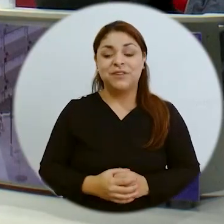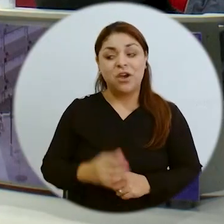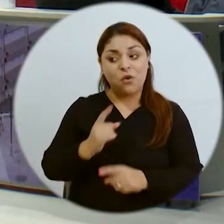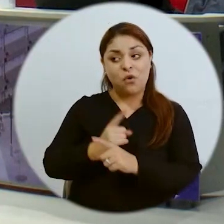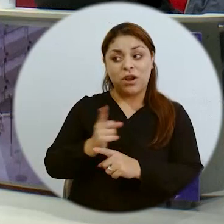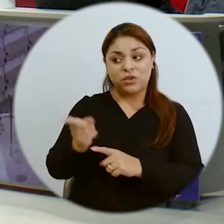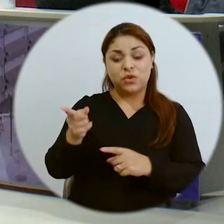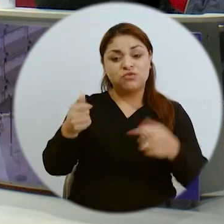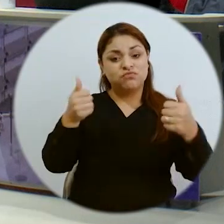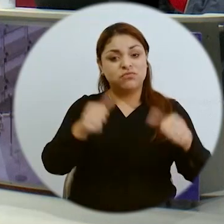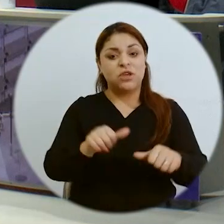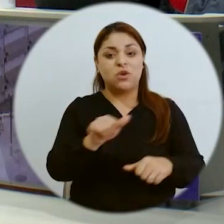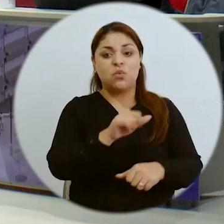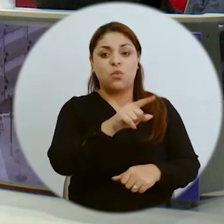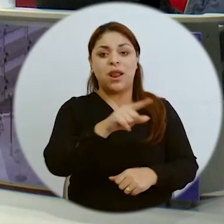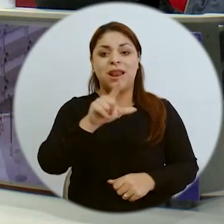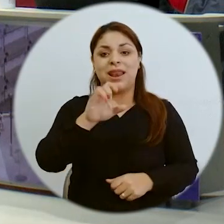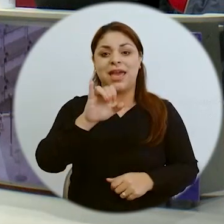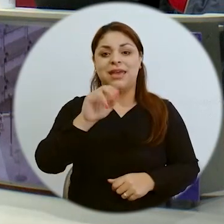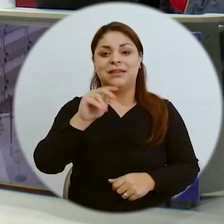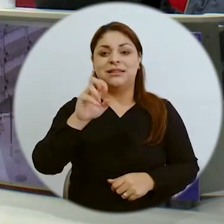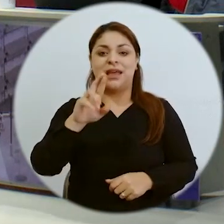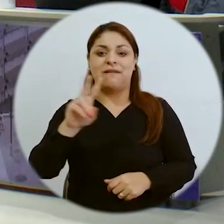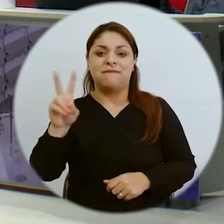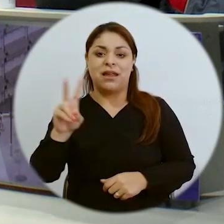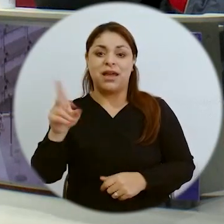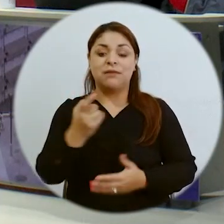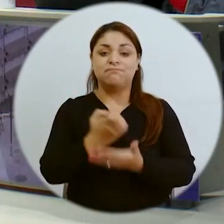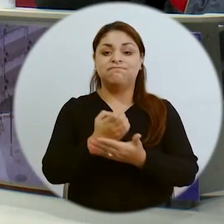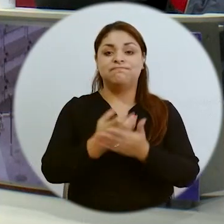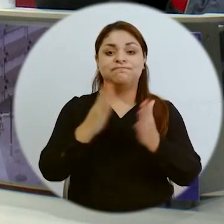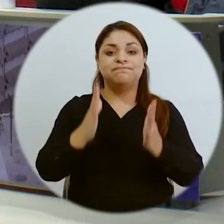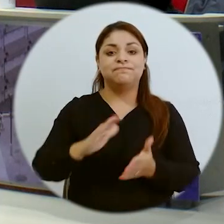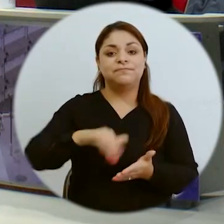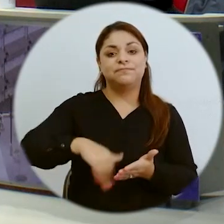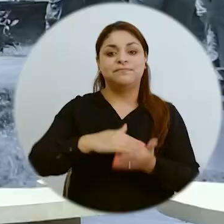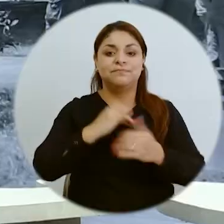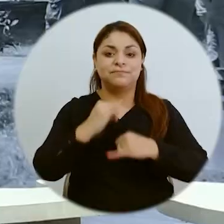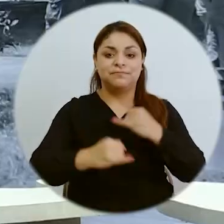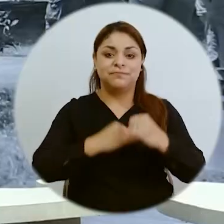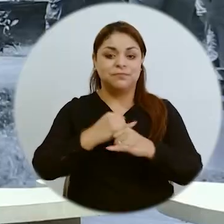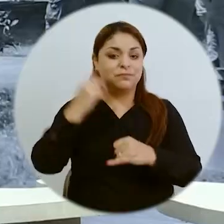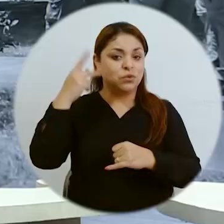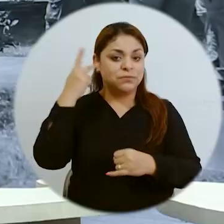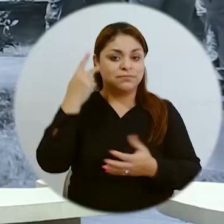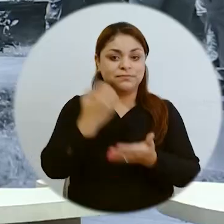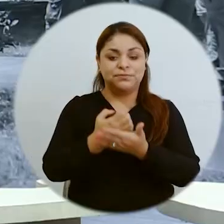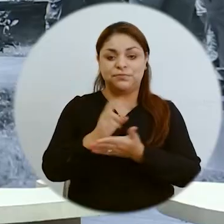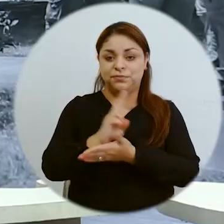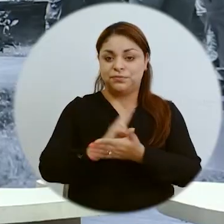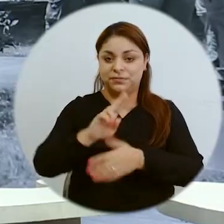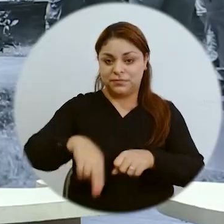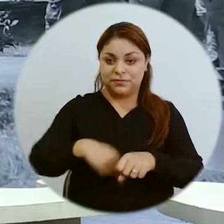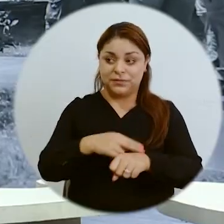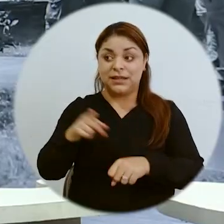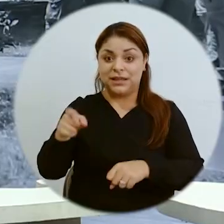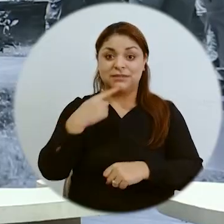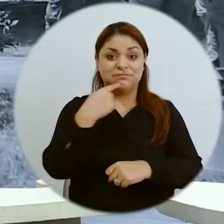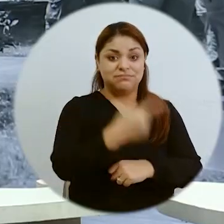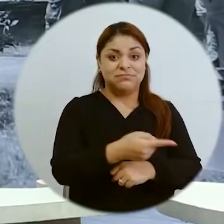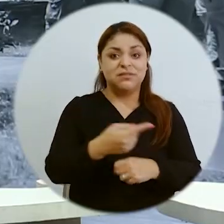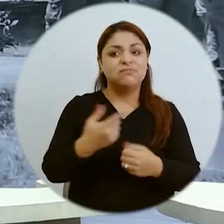tipo de préstamos también que están adquiriendo, que son créditos los que prácticamente es imposible salir